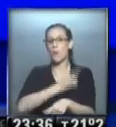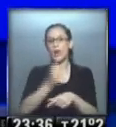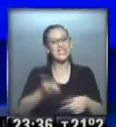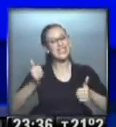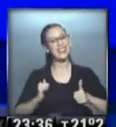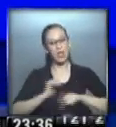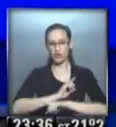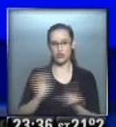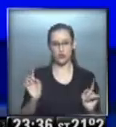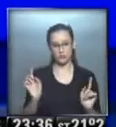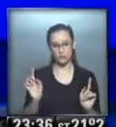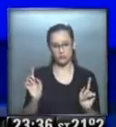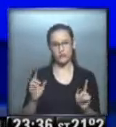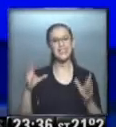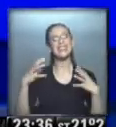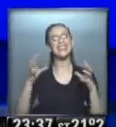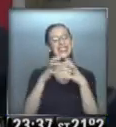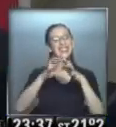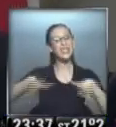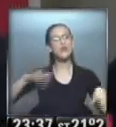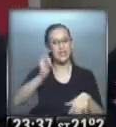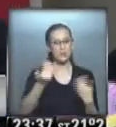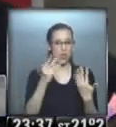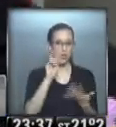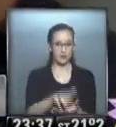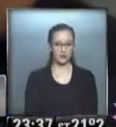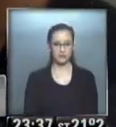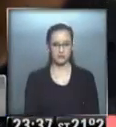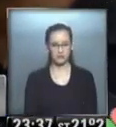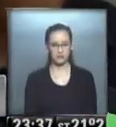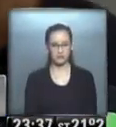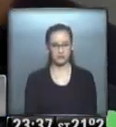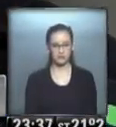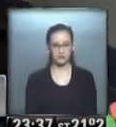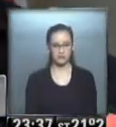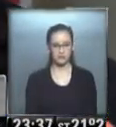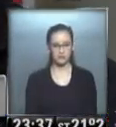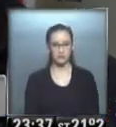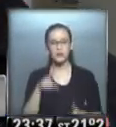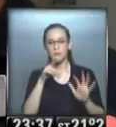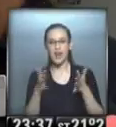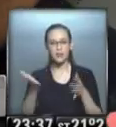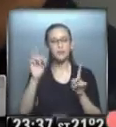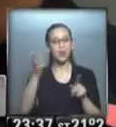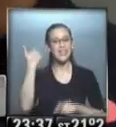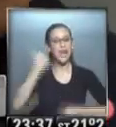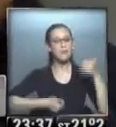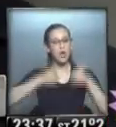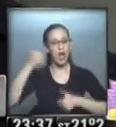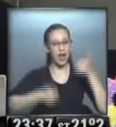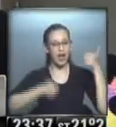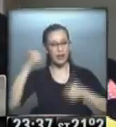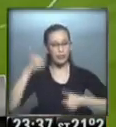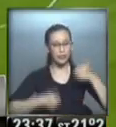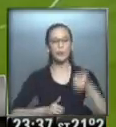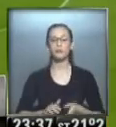banco de suplentes. Sí lo hará desde la tribuna. Van a ser similares. Sabemos que tanto en el campeonato como pasó el otro día en el